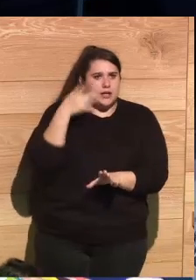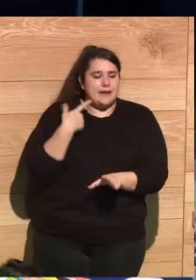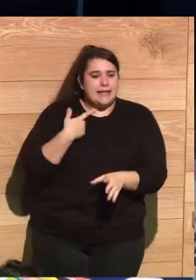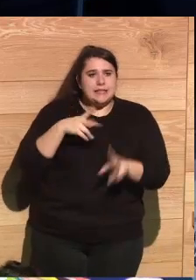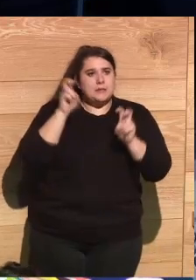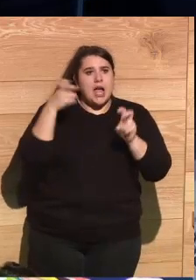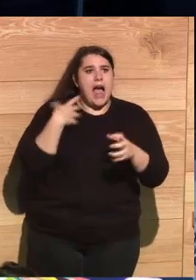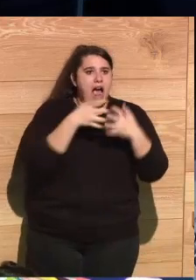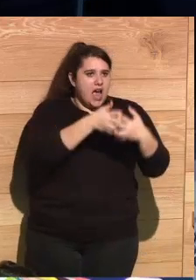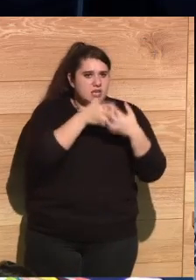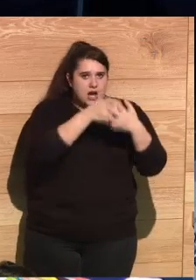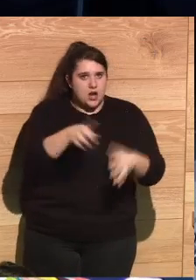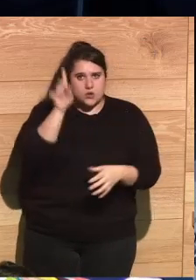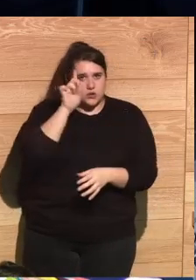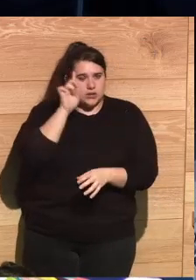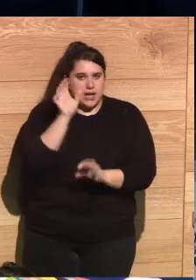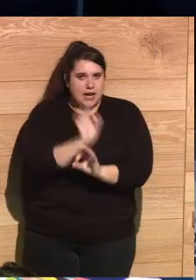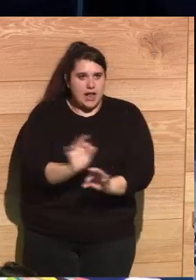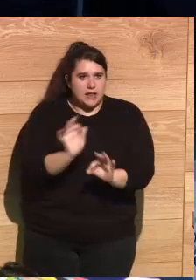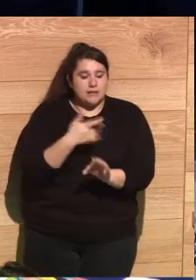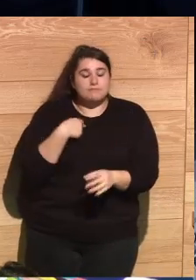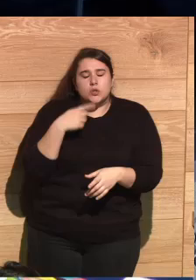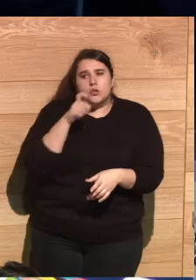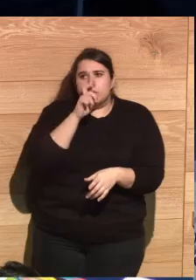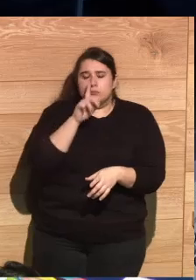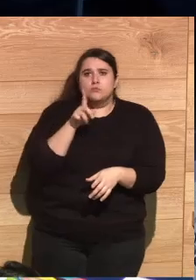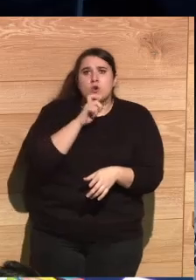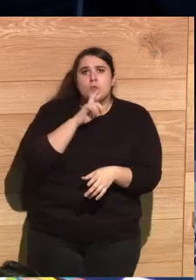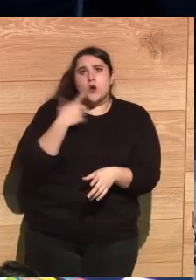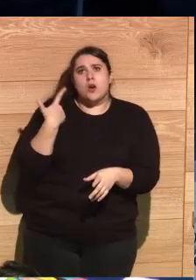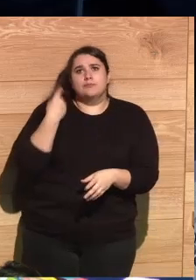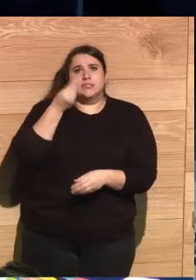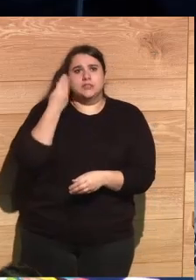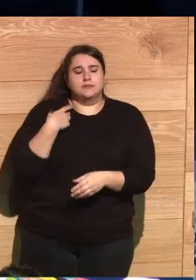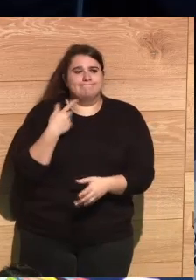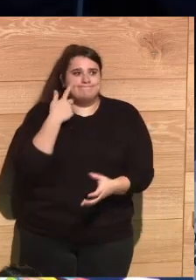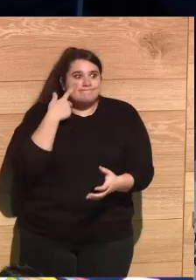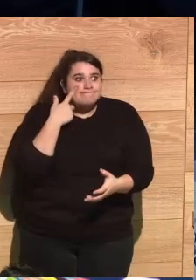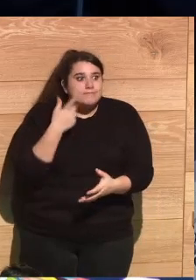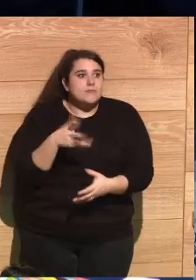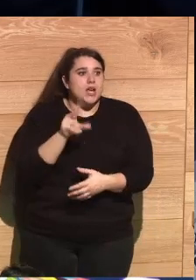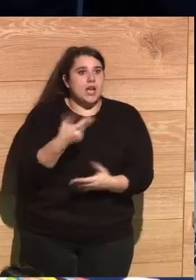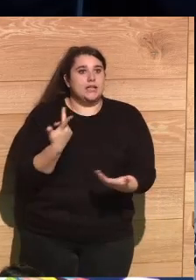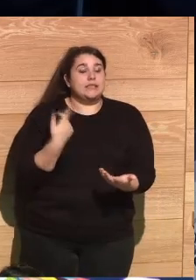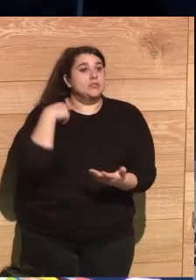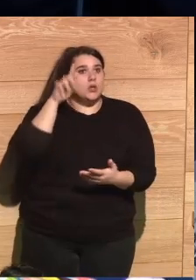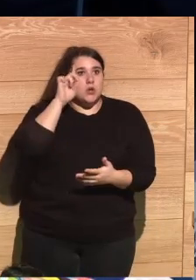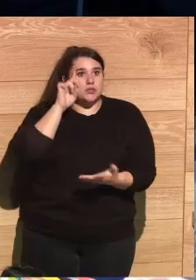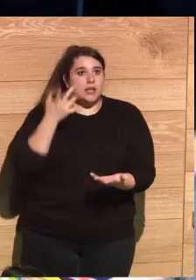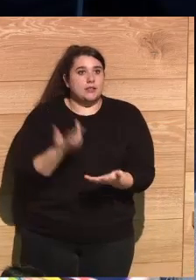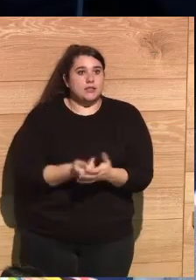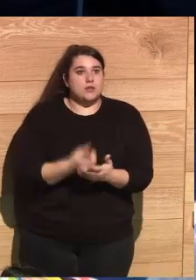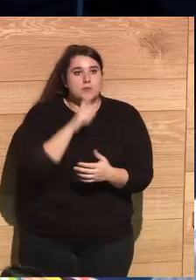guerra. Y eso es una cosa que me resulta a veces sorprendente. No son conscientes ni siquiera, no tienen